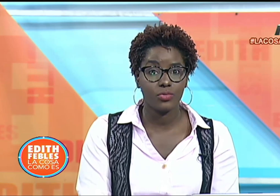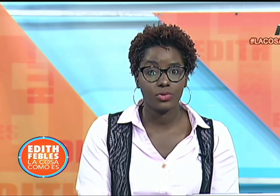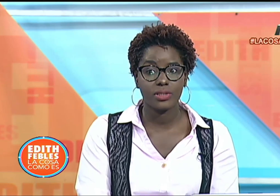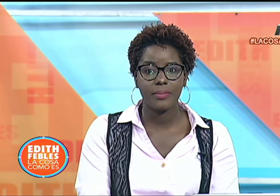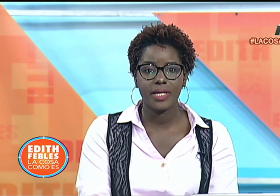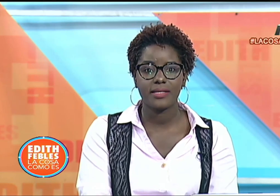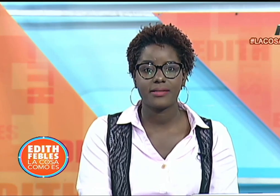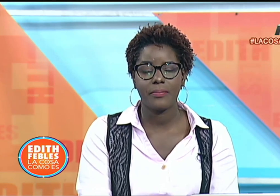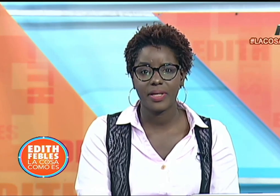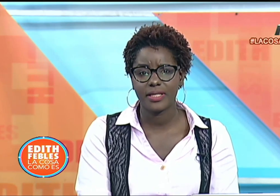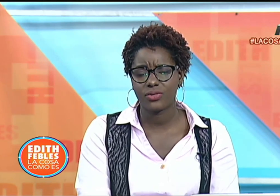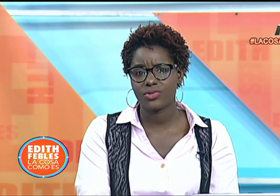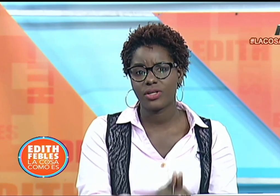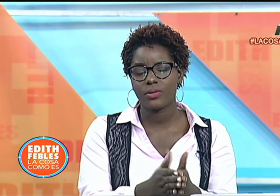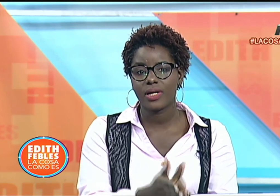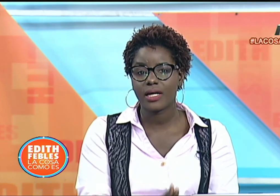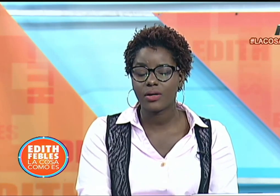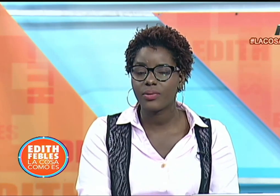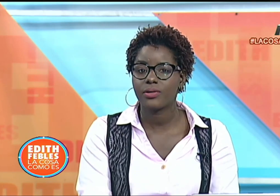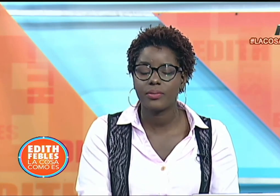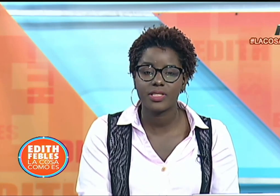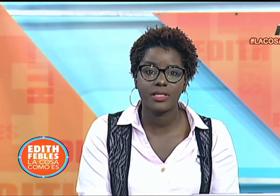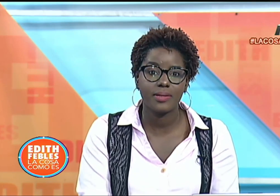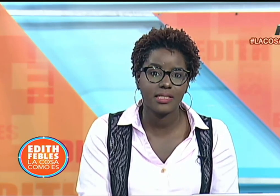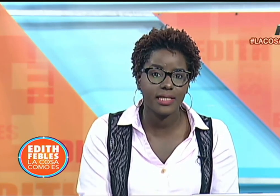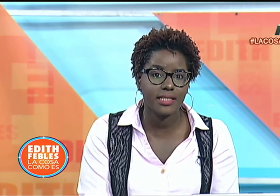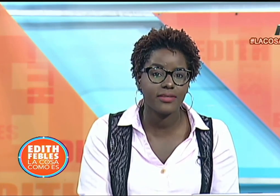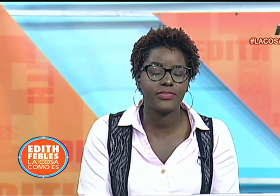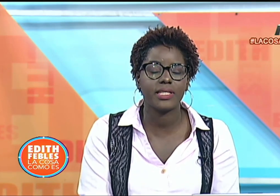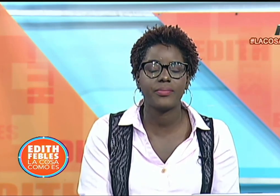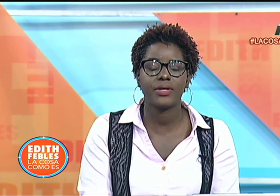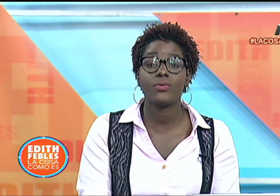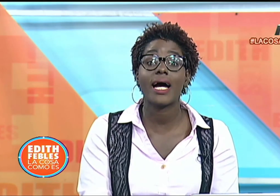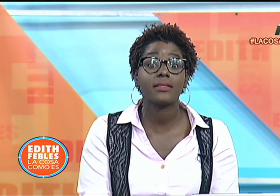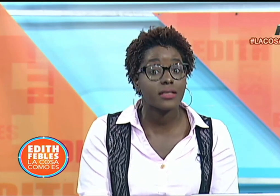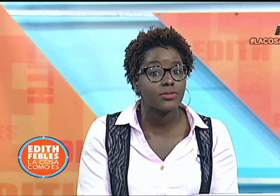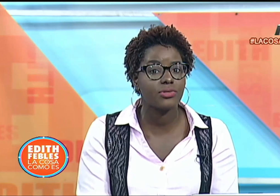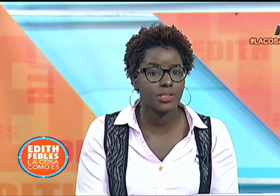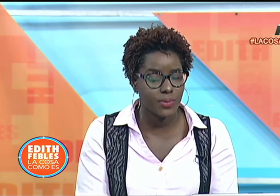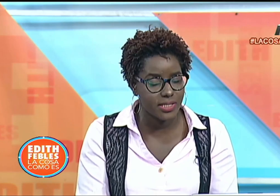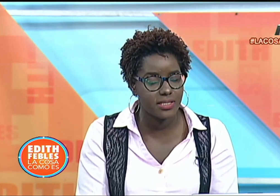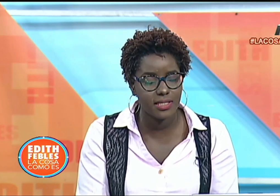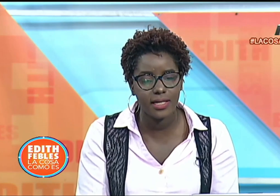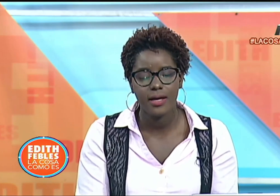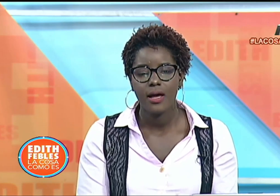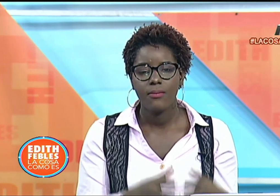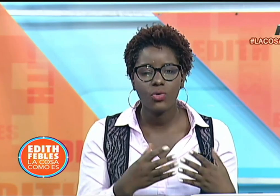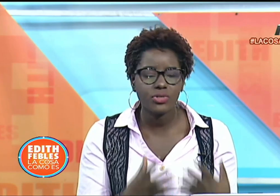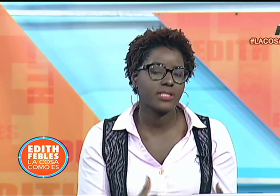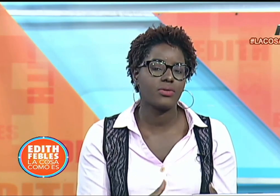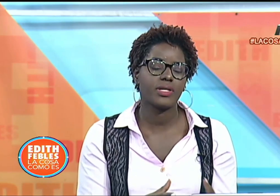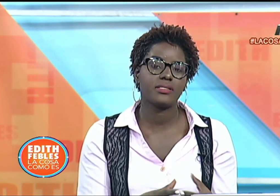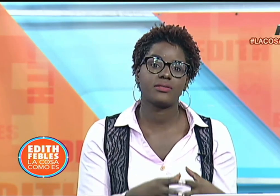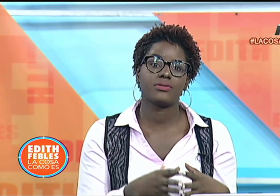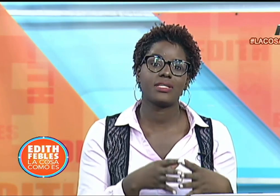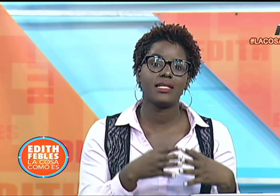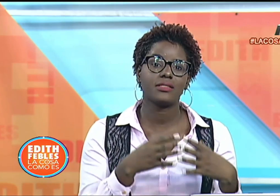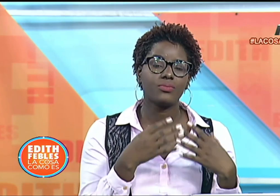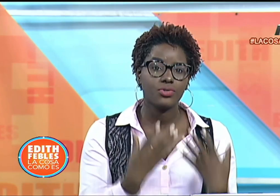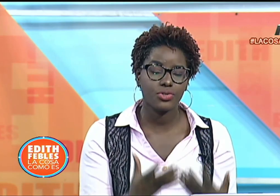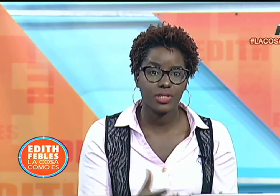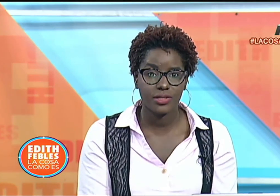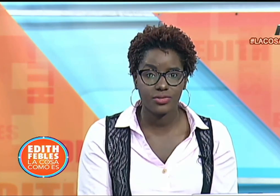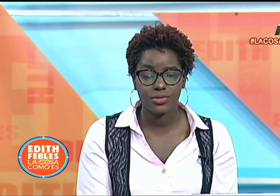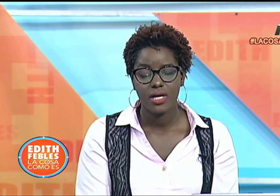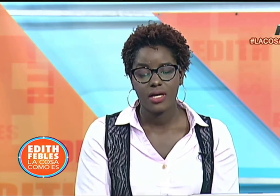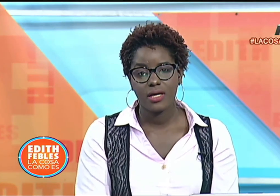y el mundo también están pendientes. Ustedes recuerdan el gobierno de Michelle Bachelet, que fue también un antes y un después en Chile, muchas conquistas sociales,